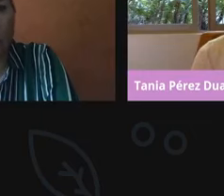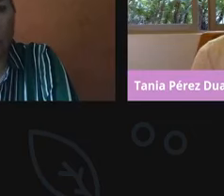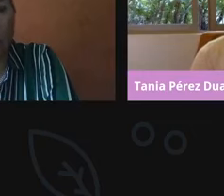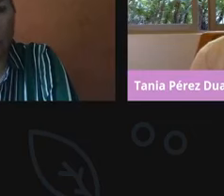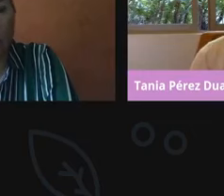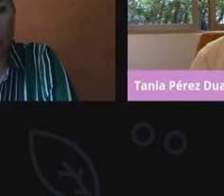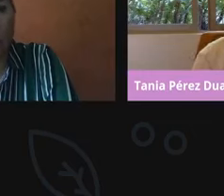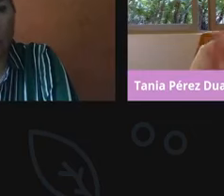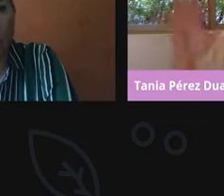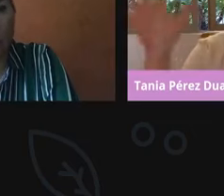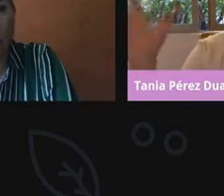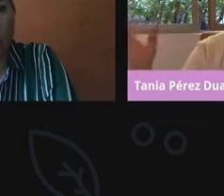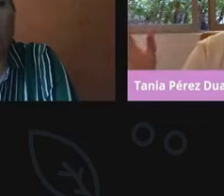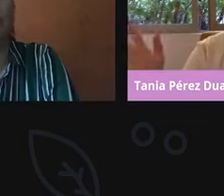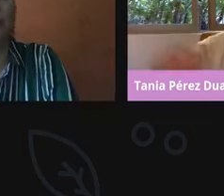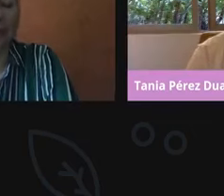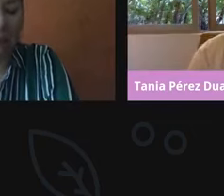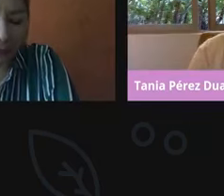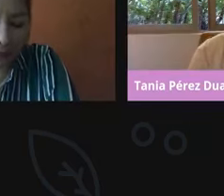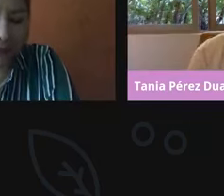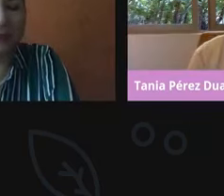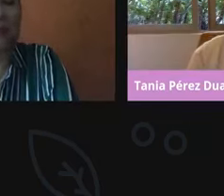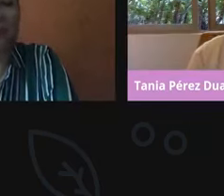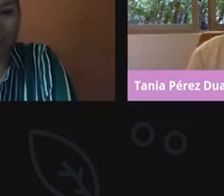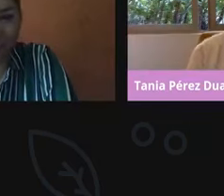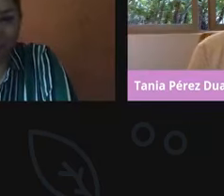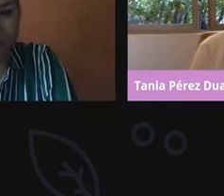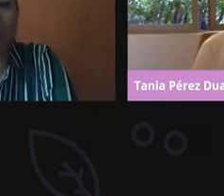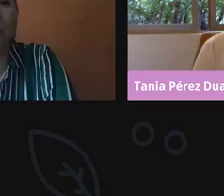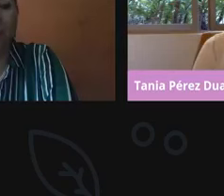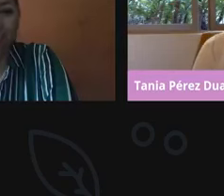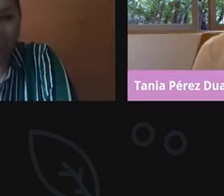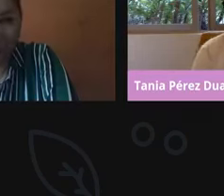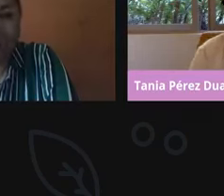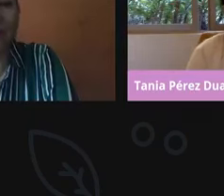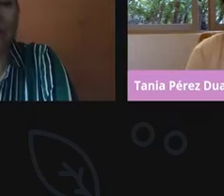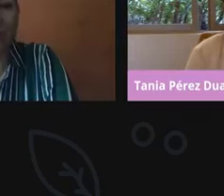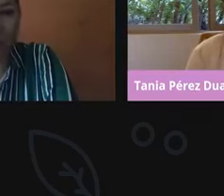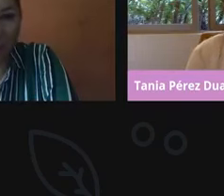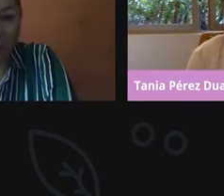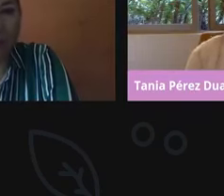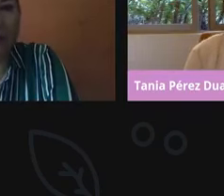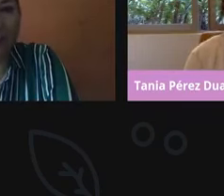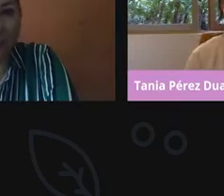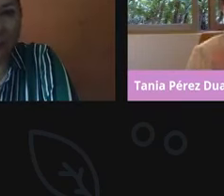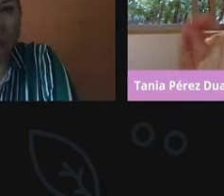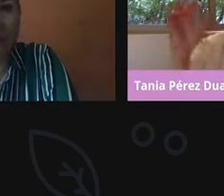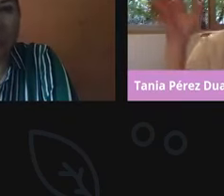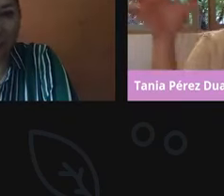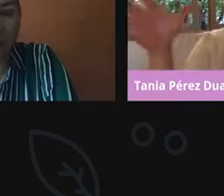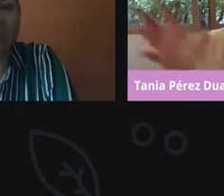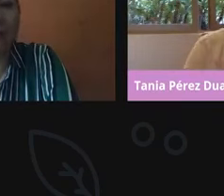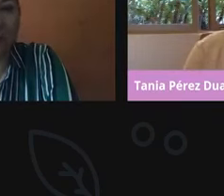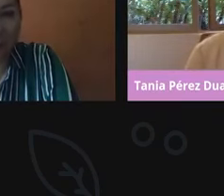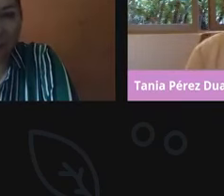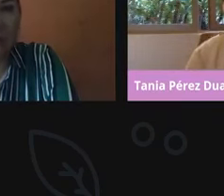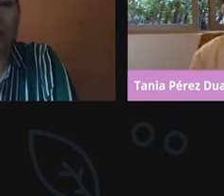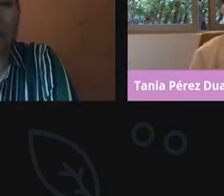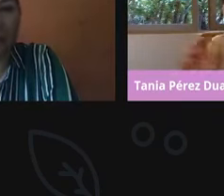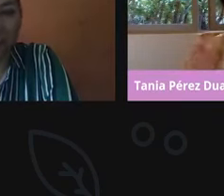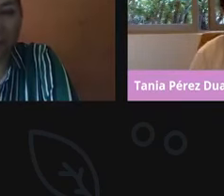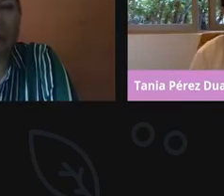veces hablamos, estoy obsesionado con tal cosa o estoy obsesionada con las compras o el